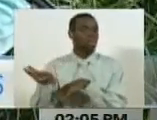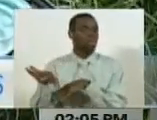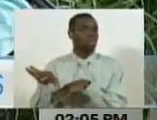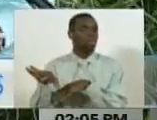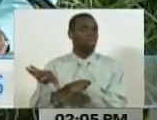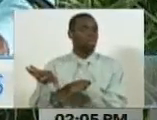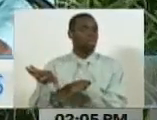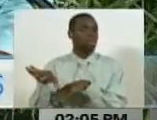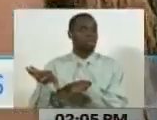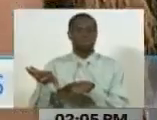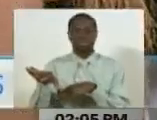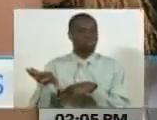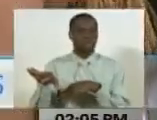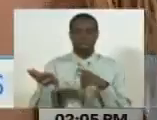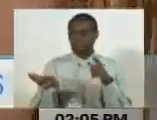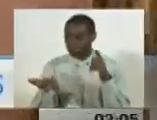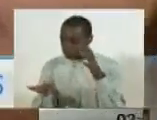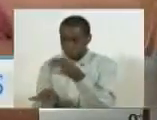Tenemos que orientar eso.